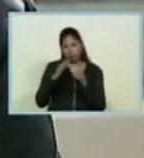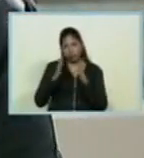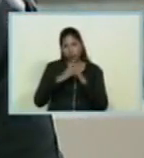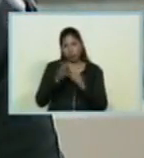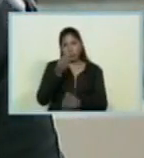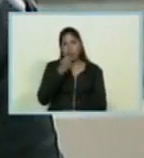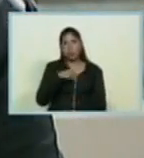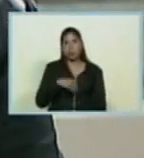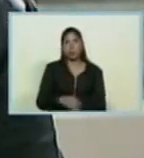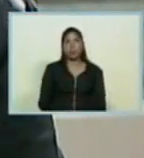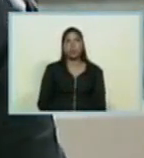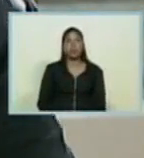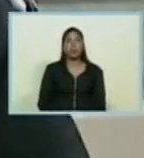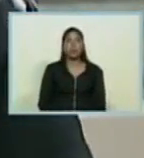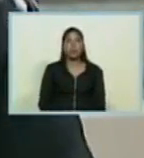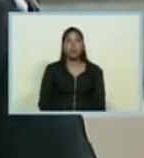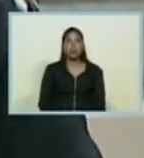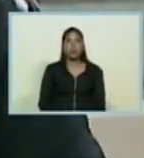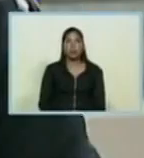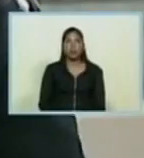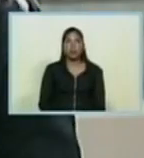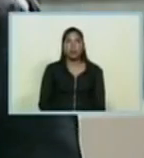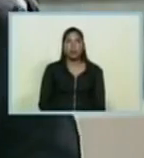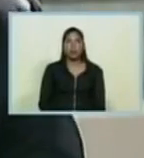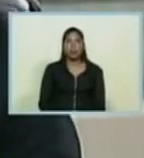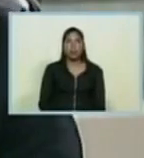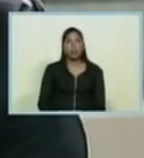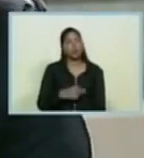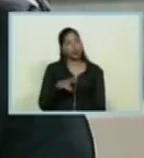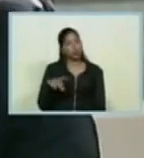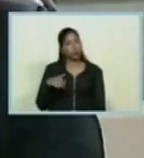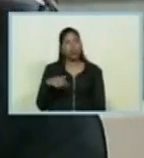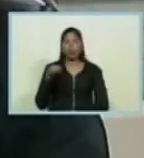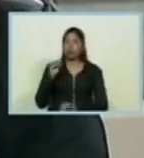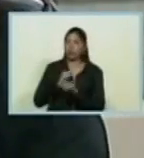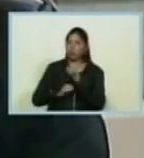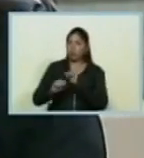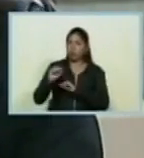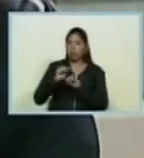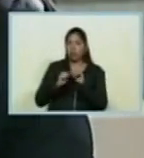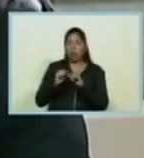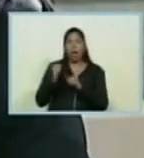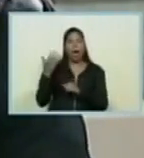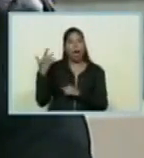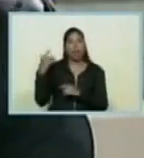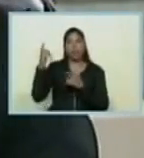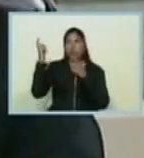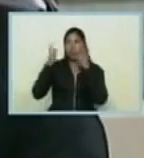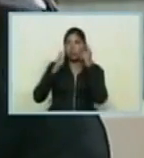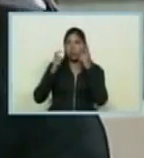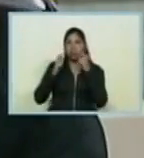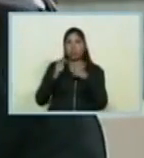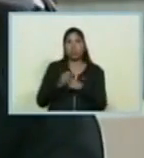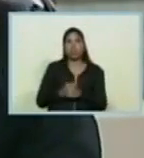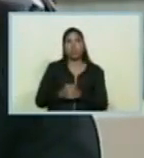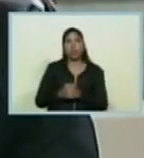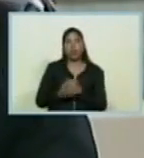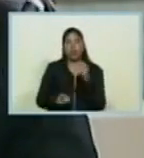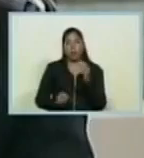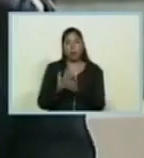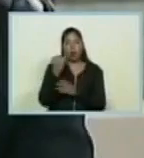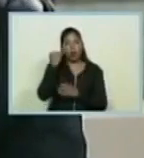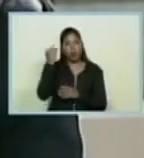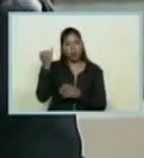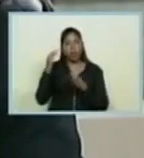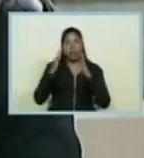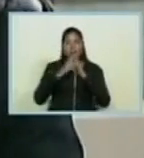presidente, estamos en ofensiva política. El comandante Chávez, cuando creó el programa Casas de Alimentación, dijo